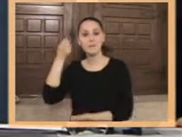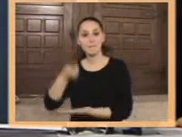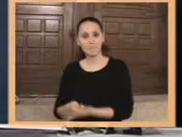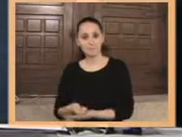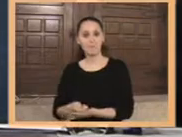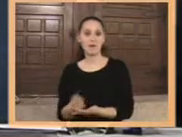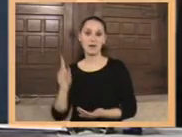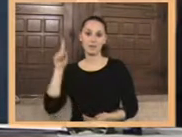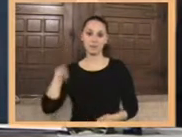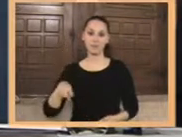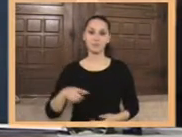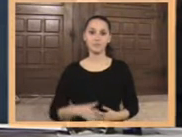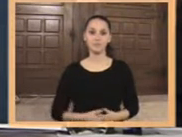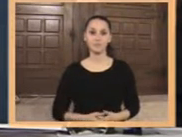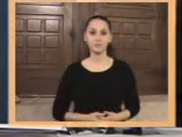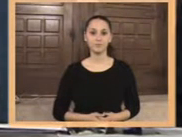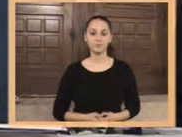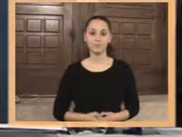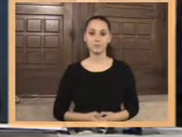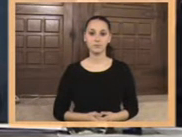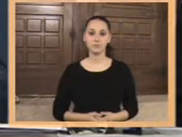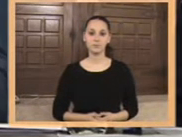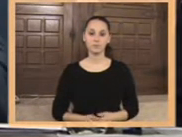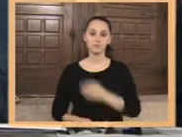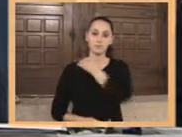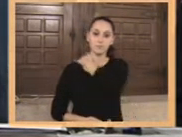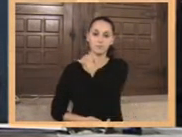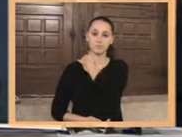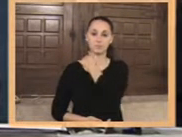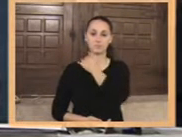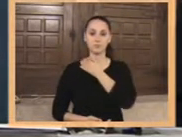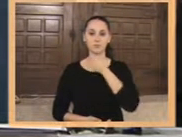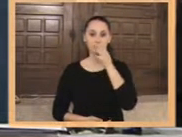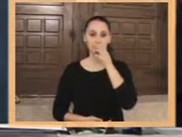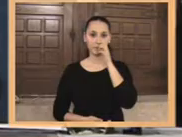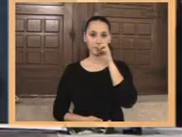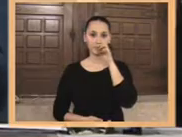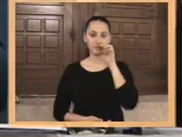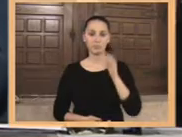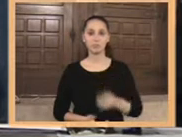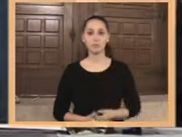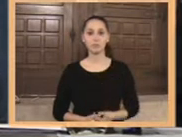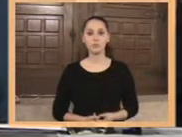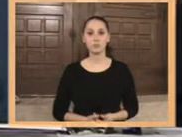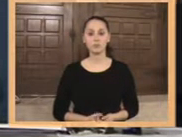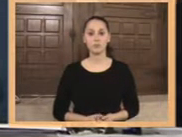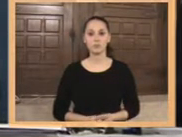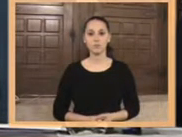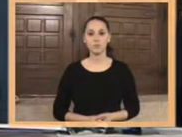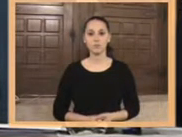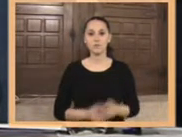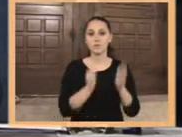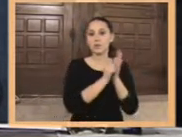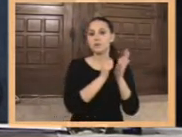Régimen Jurídico de Haciendas Locales, con independencia de que puedan corresponderle la exención potestativa regulada en el